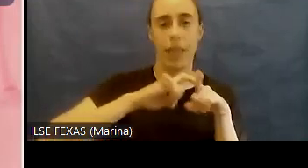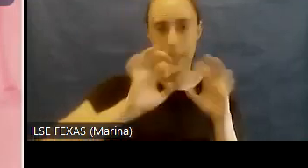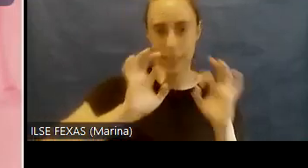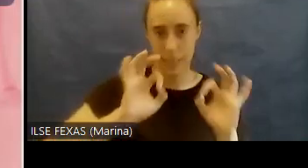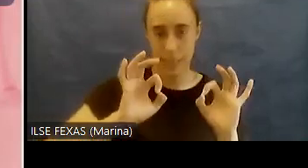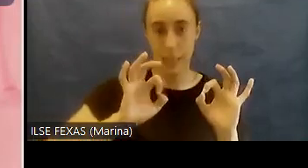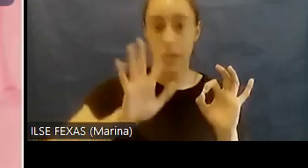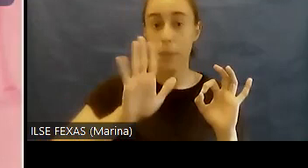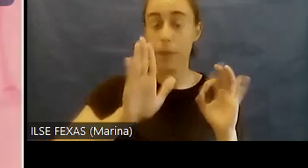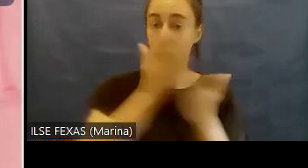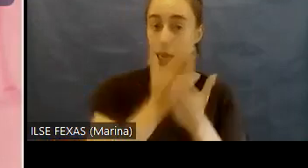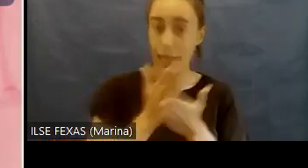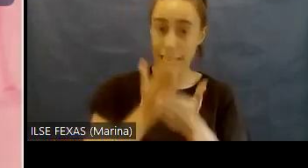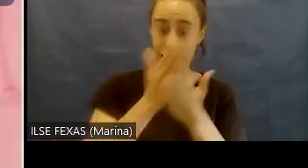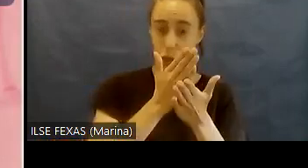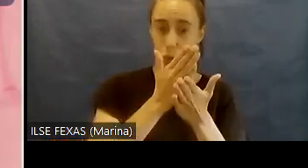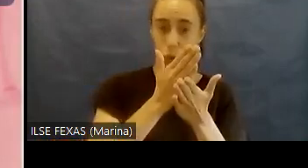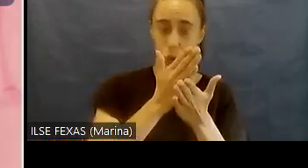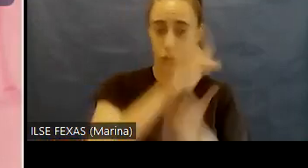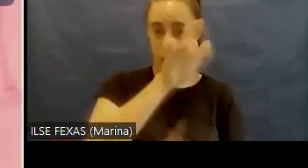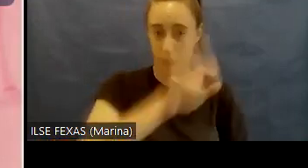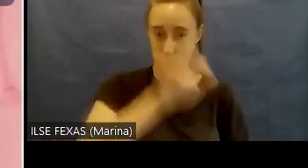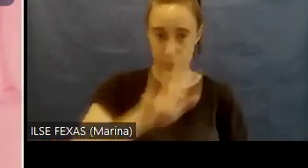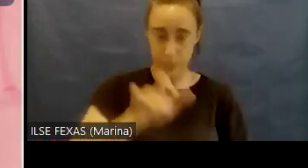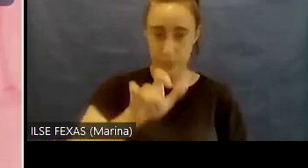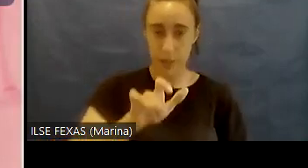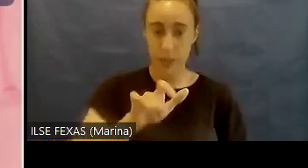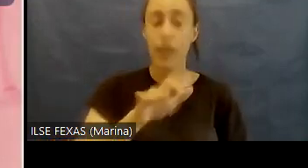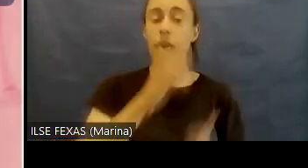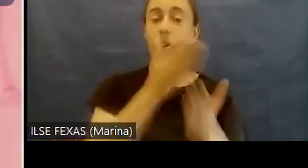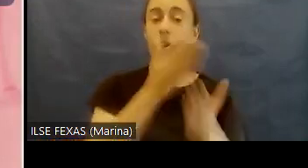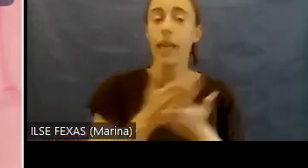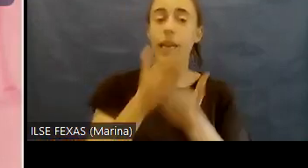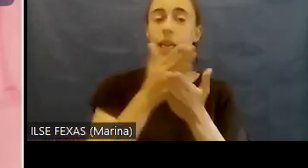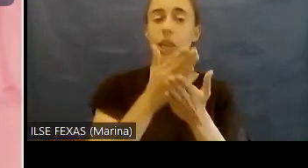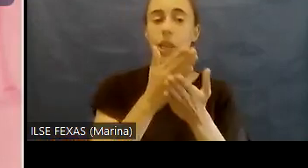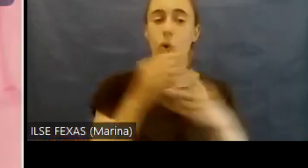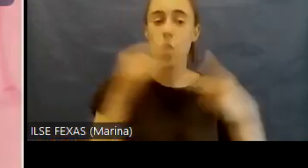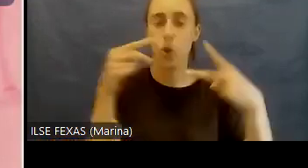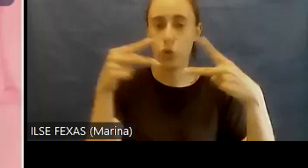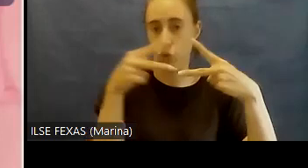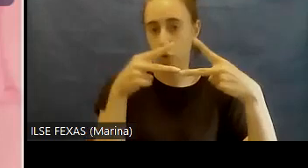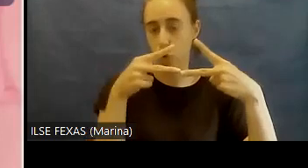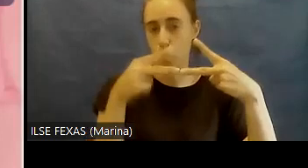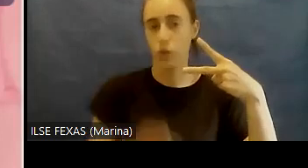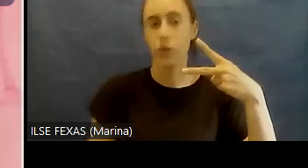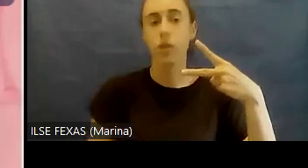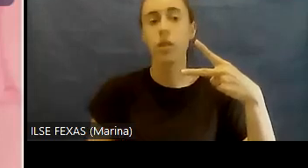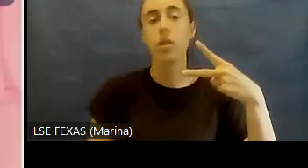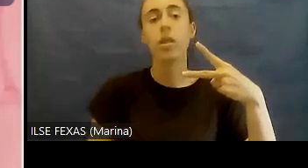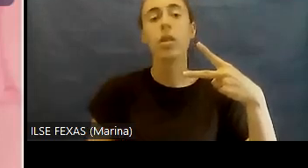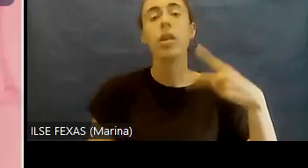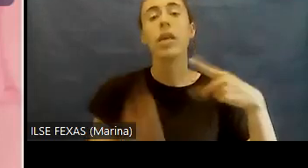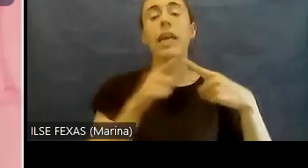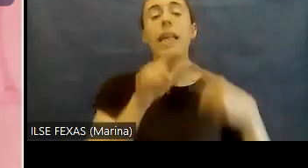basado en estudios clínicos con personas, tenemos estos dos estudios aquí. El Lichen ruber-planus es